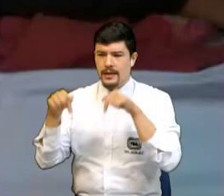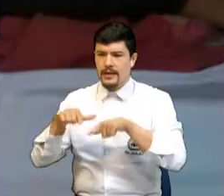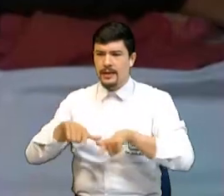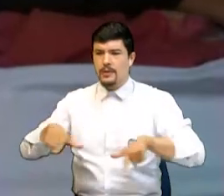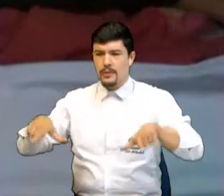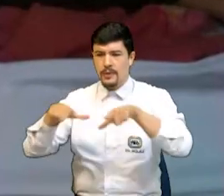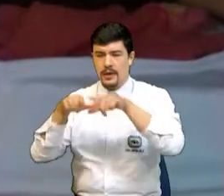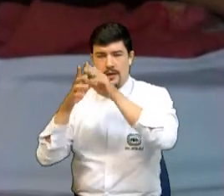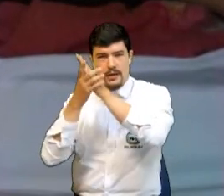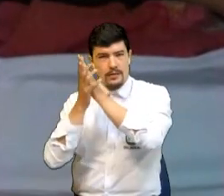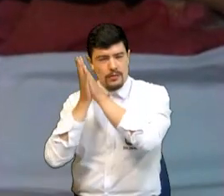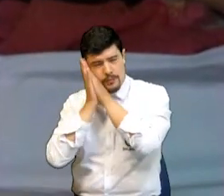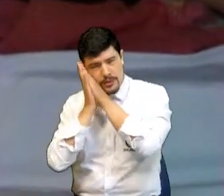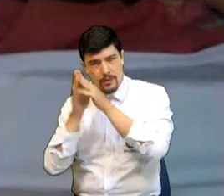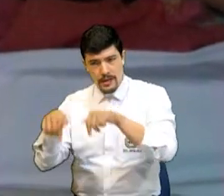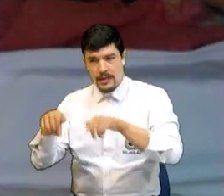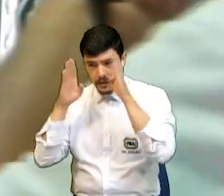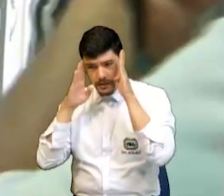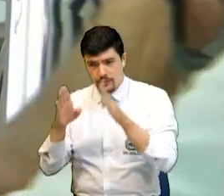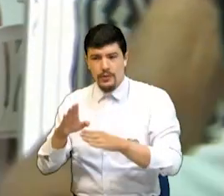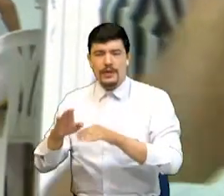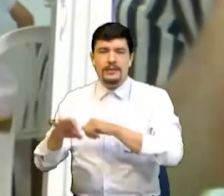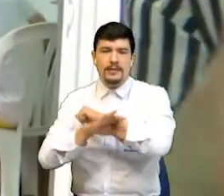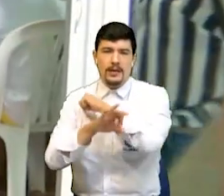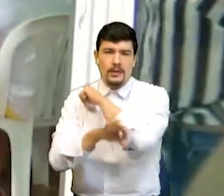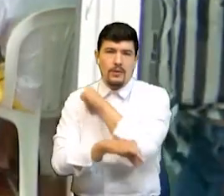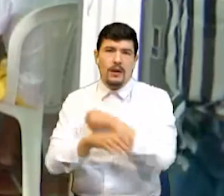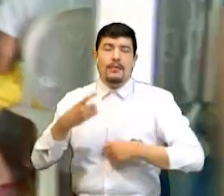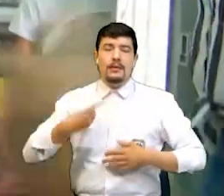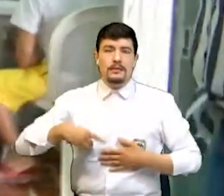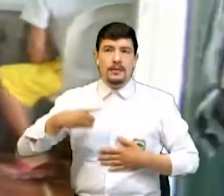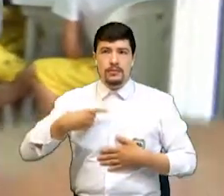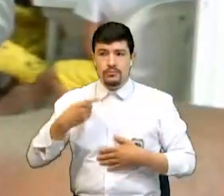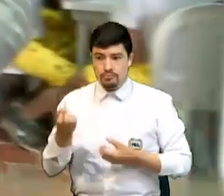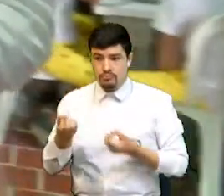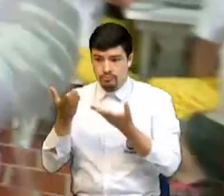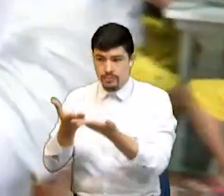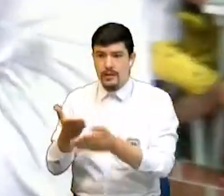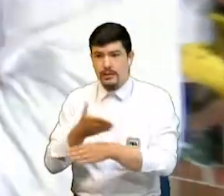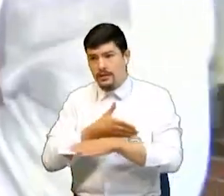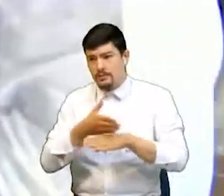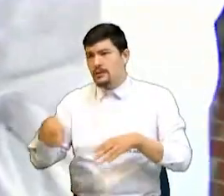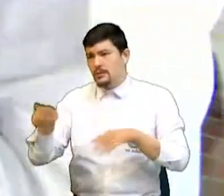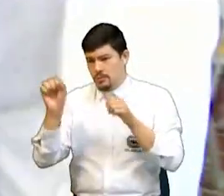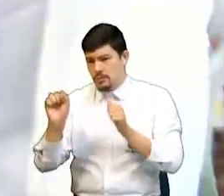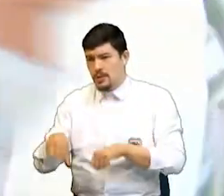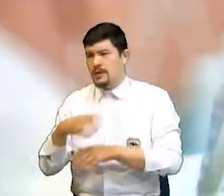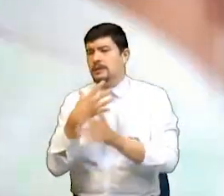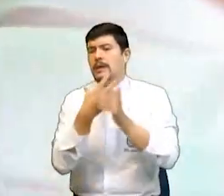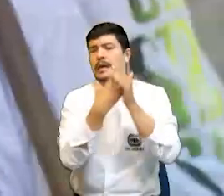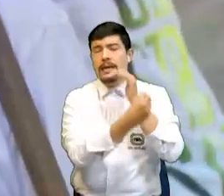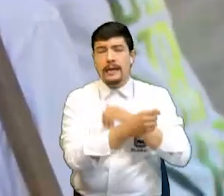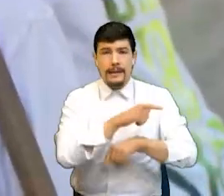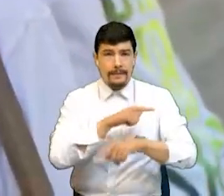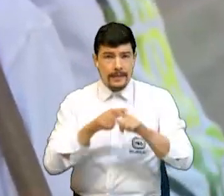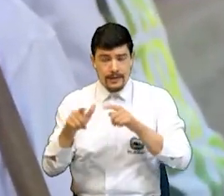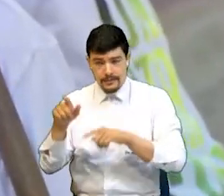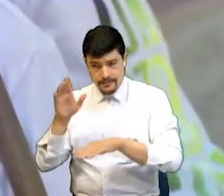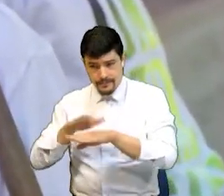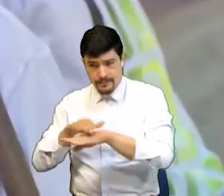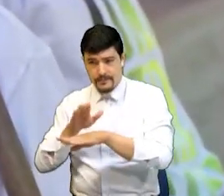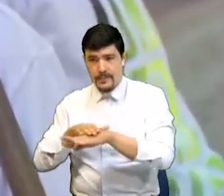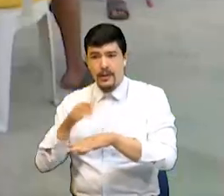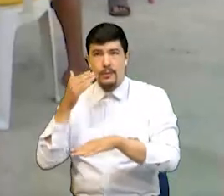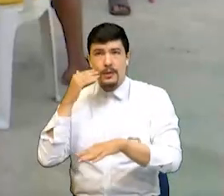la atención de psicólogos labores sociales el desayuno que se les va a ahorita ellos pueden salir de nuevo pero se le está diciendo que